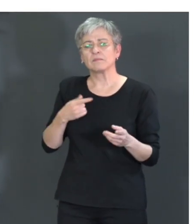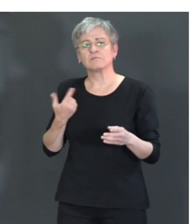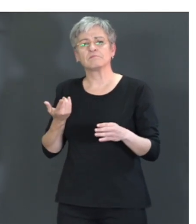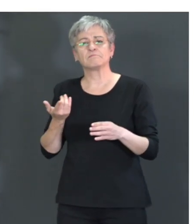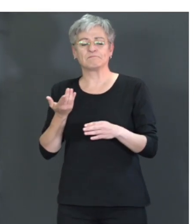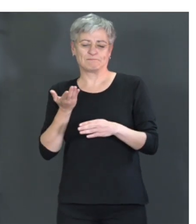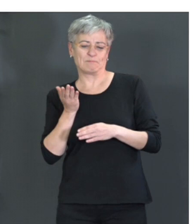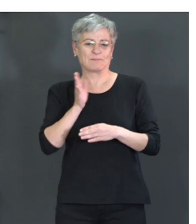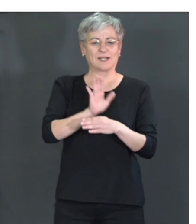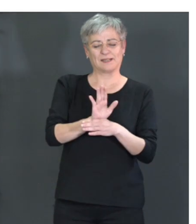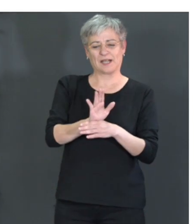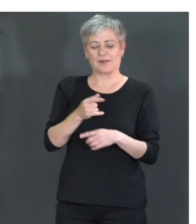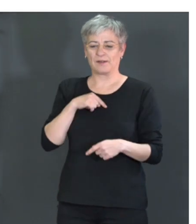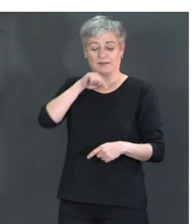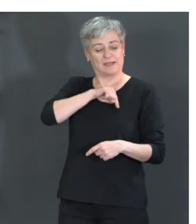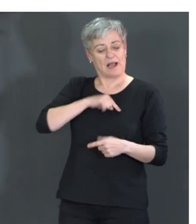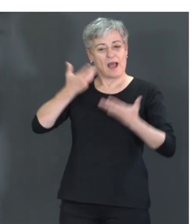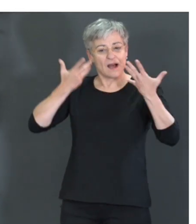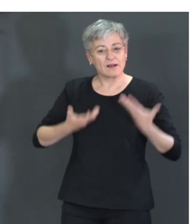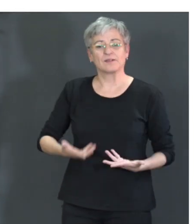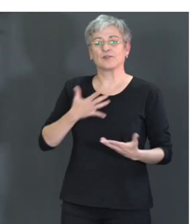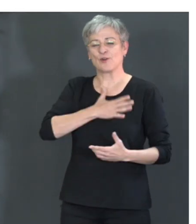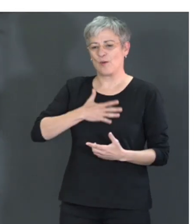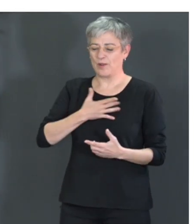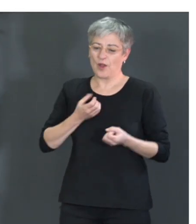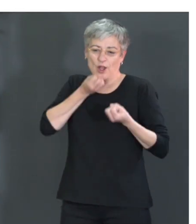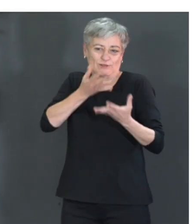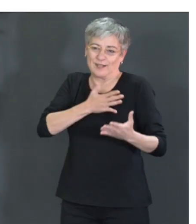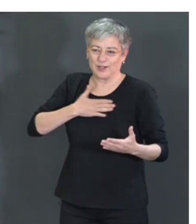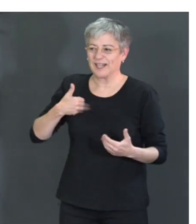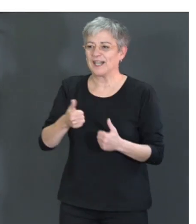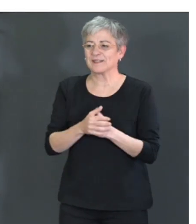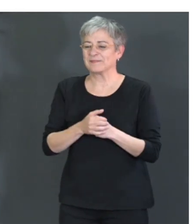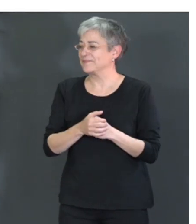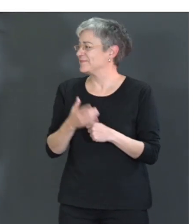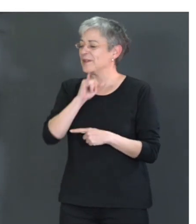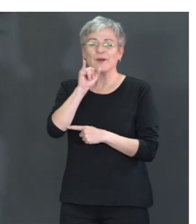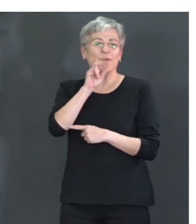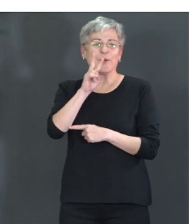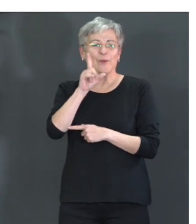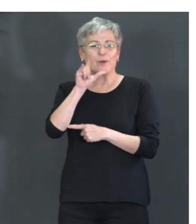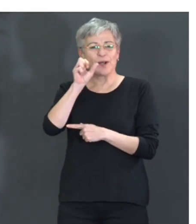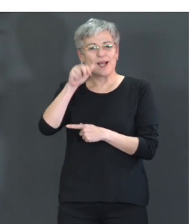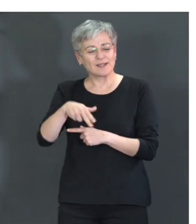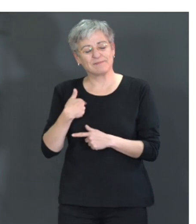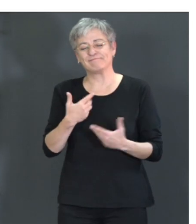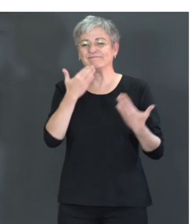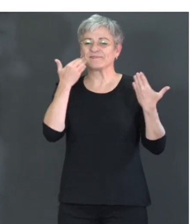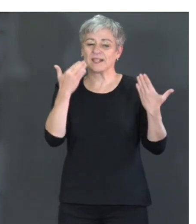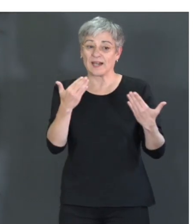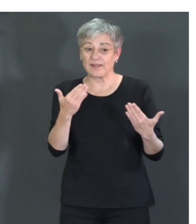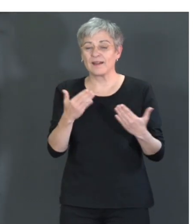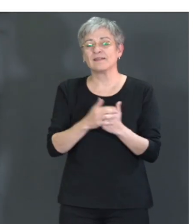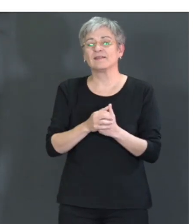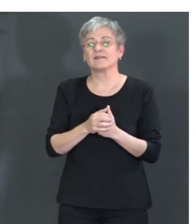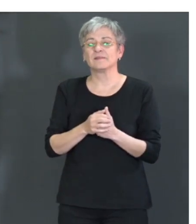todo sentíos cómodos y contad de vosotros lo que queráis. Empiezo yo, Lucía. Gracias, Lucía. En primer